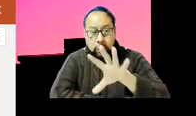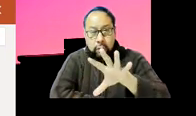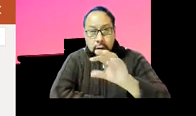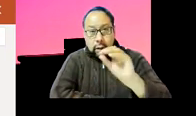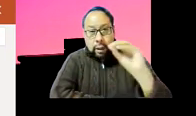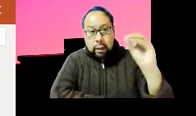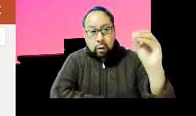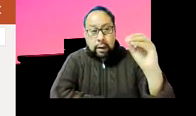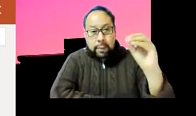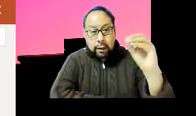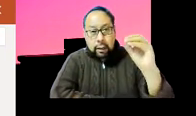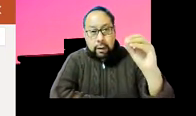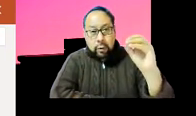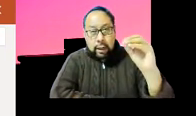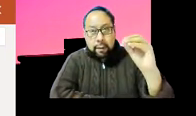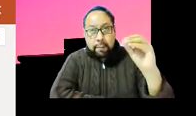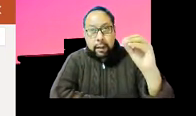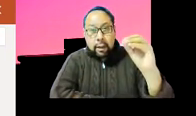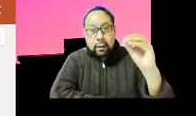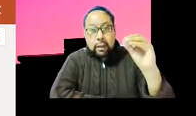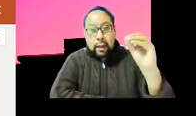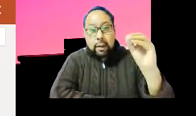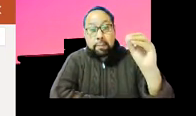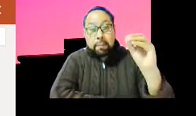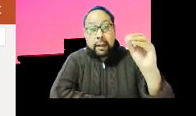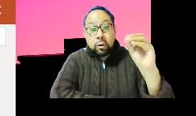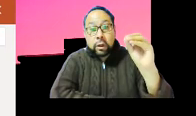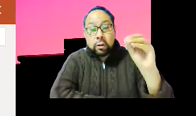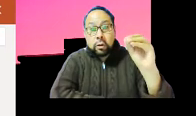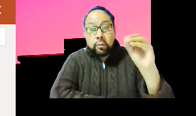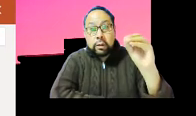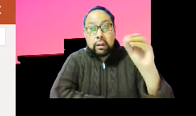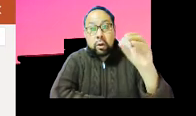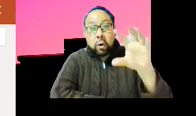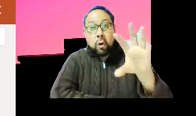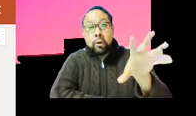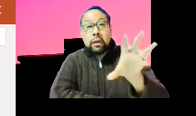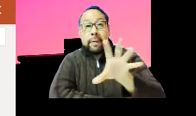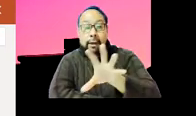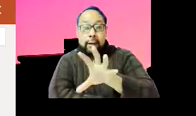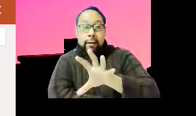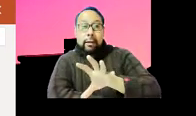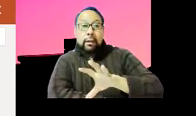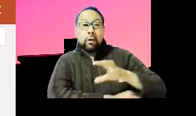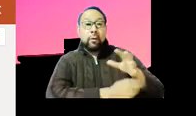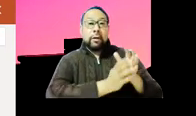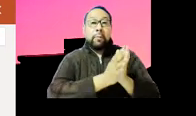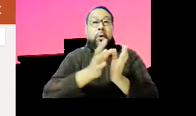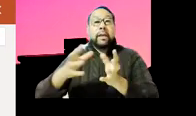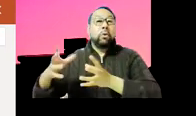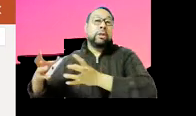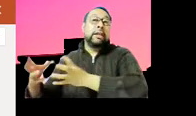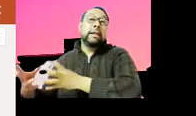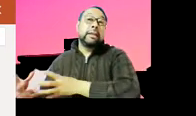ahí vemos esta otra parte que vemos de la persuasión y de cómo se ve y de cómo